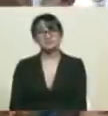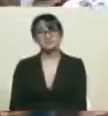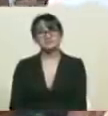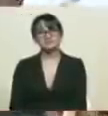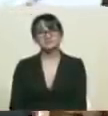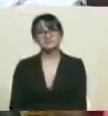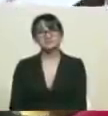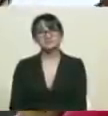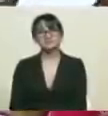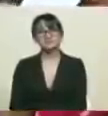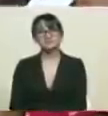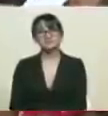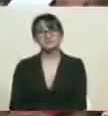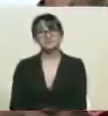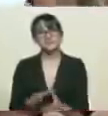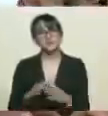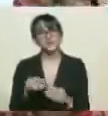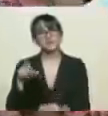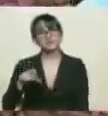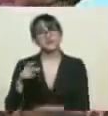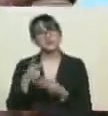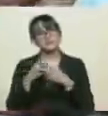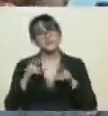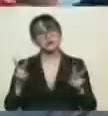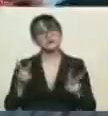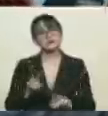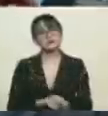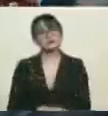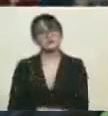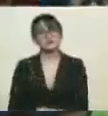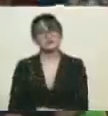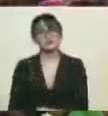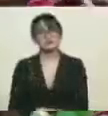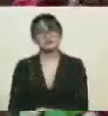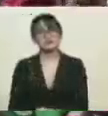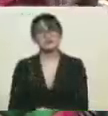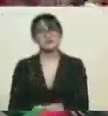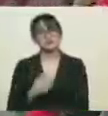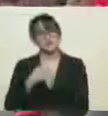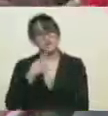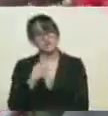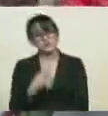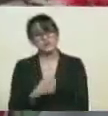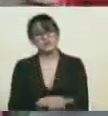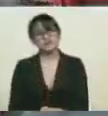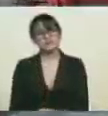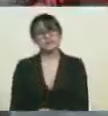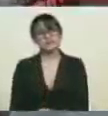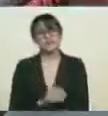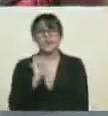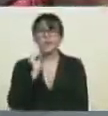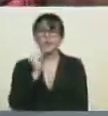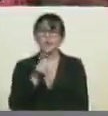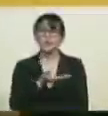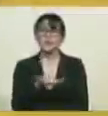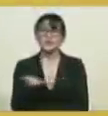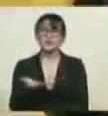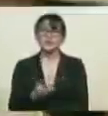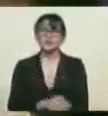Pero para todo eso necesitamos paz. Yo se lo digo a ustedes, jóvenes de mi patria.